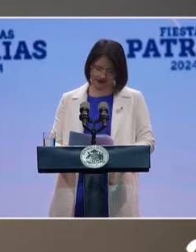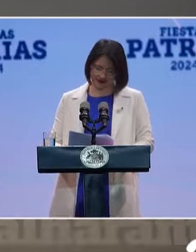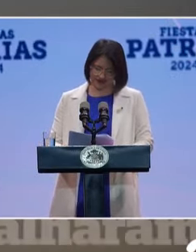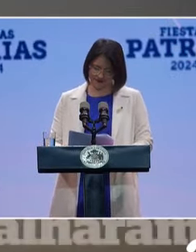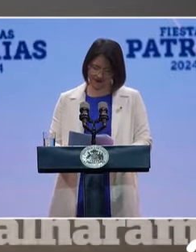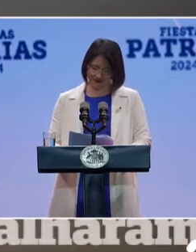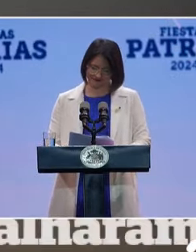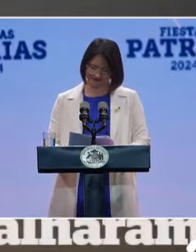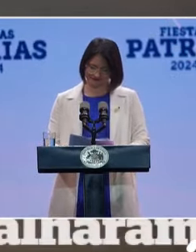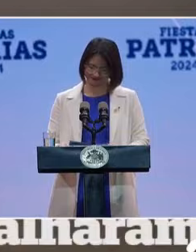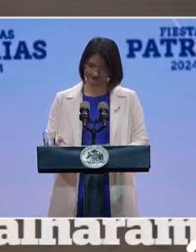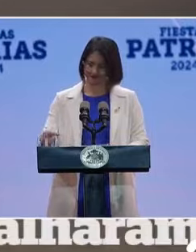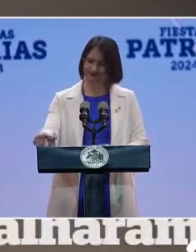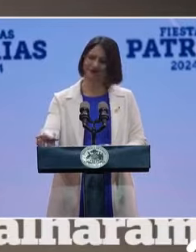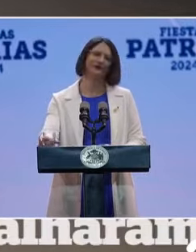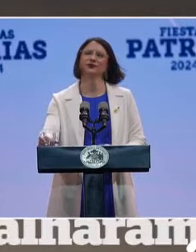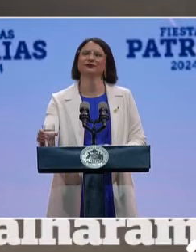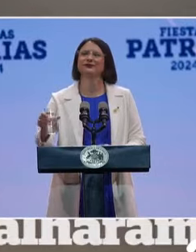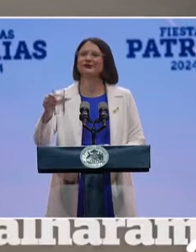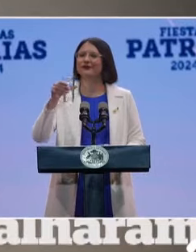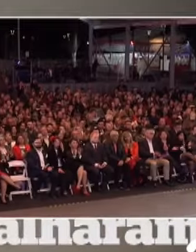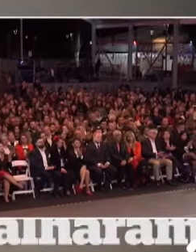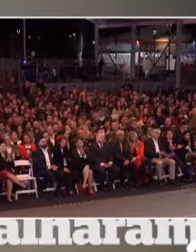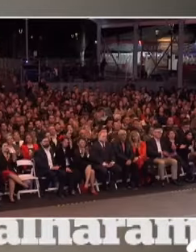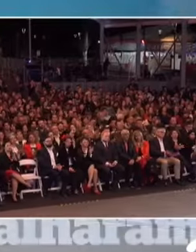pasado en Rancagua.